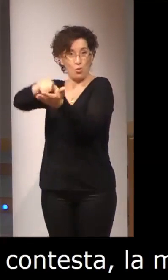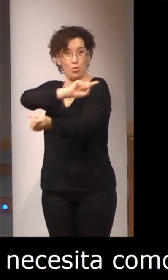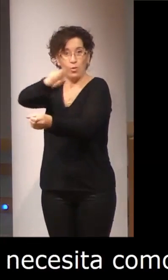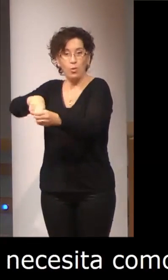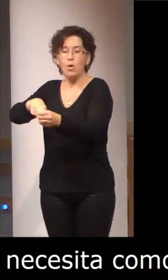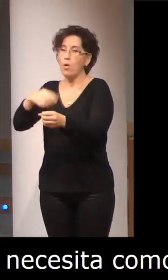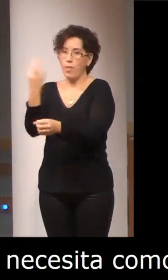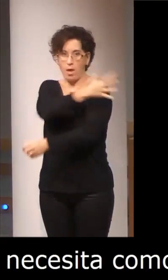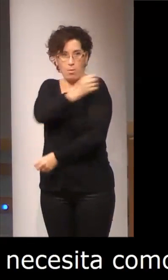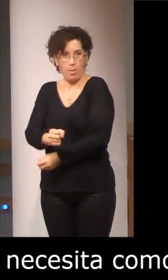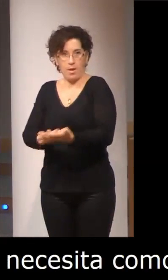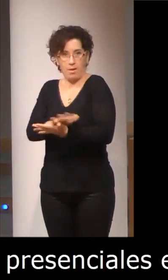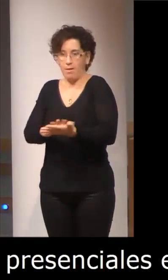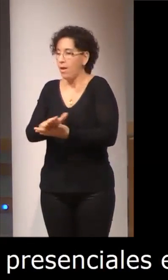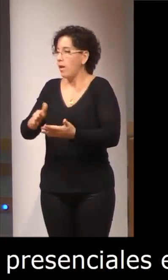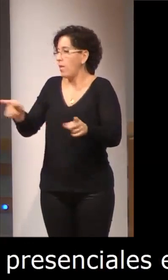tutorías, las prácticas, etc.